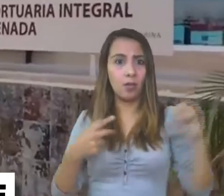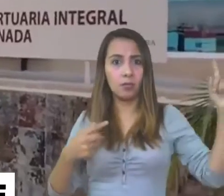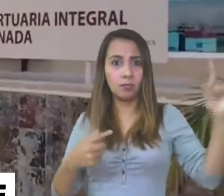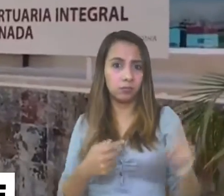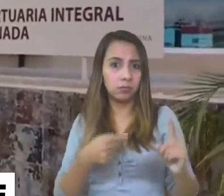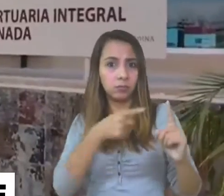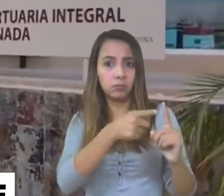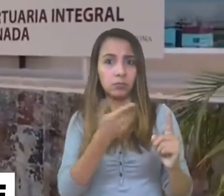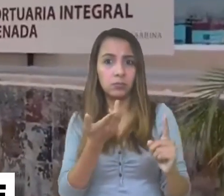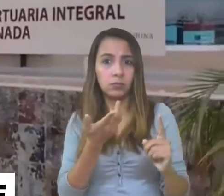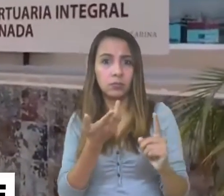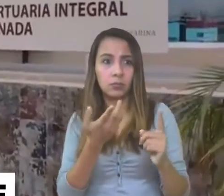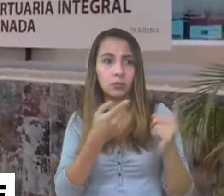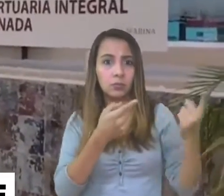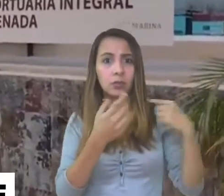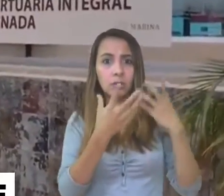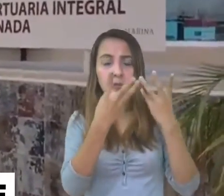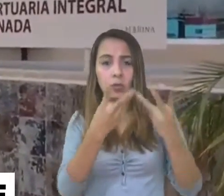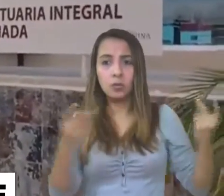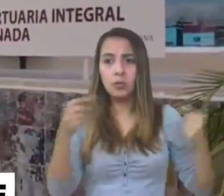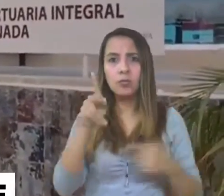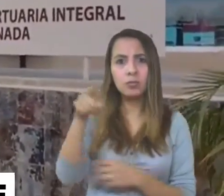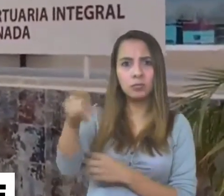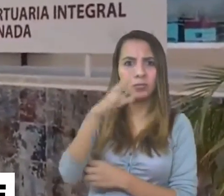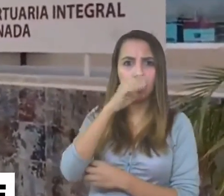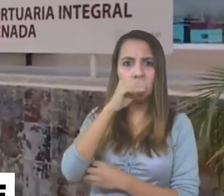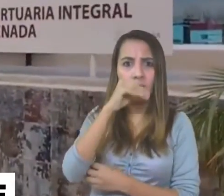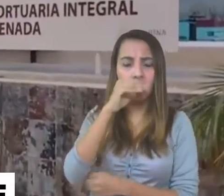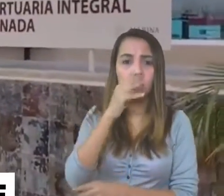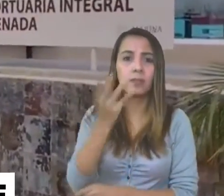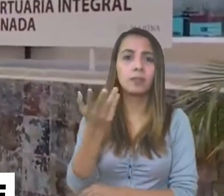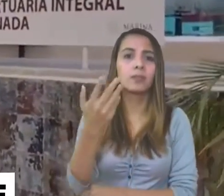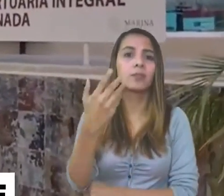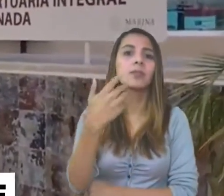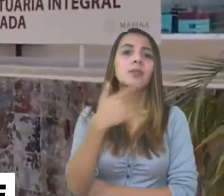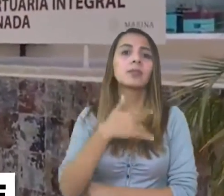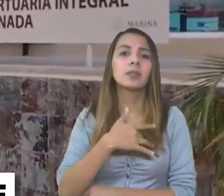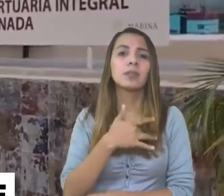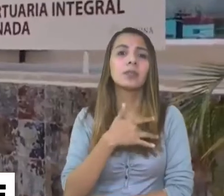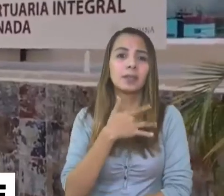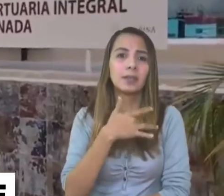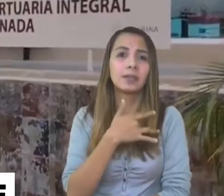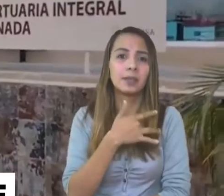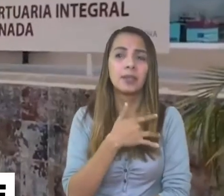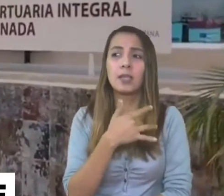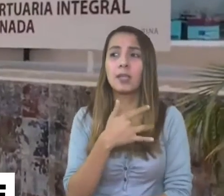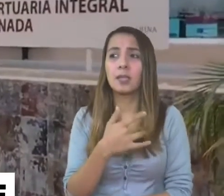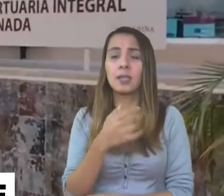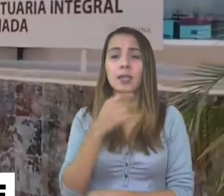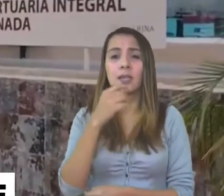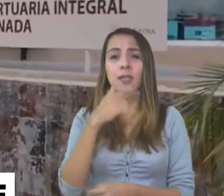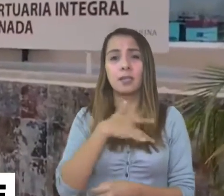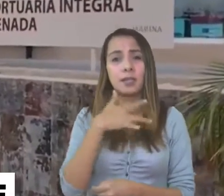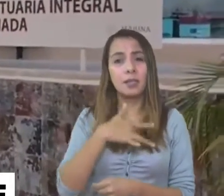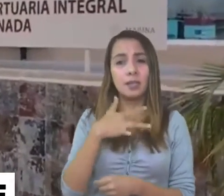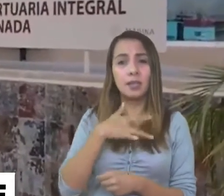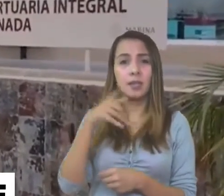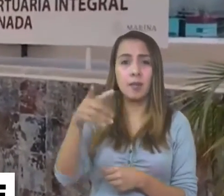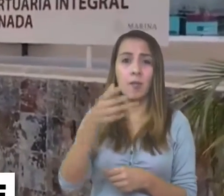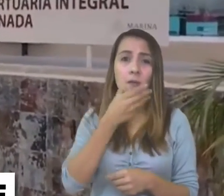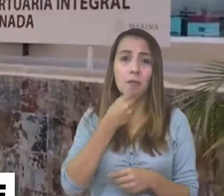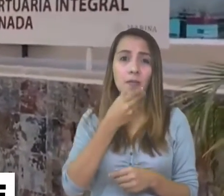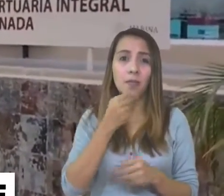para que él nos resolviera a nosotros aquí en el estado. Correcto. Entonces, ¿qué sentimos? Que este muchacho, yo creo que ya le llegaron, no